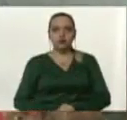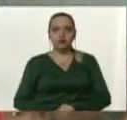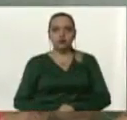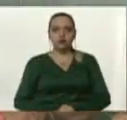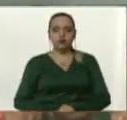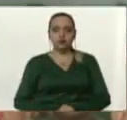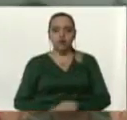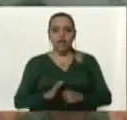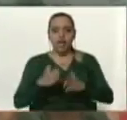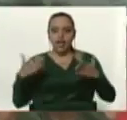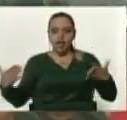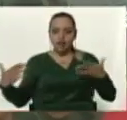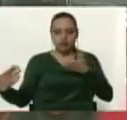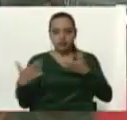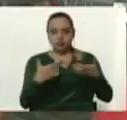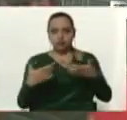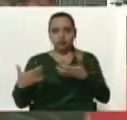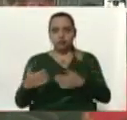Grandes batallas